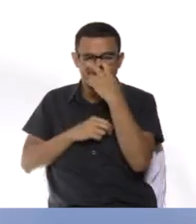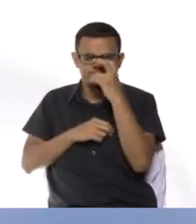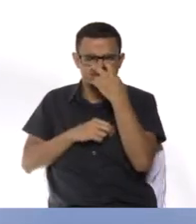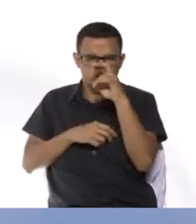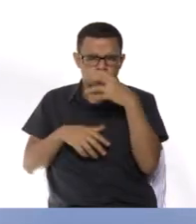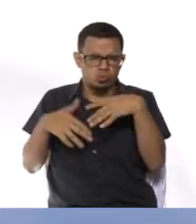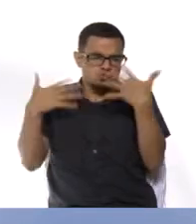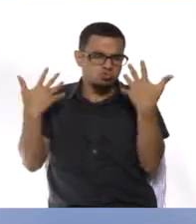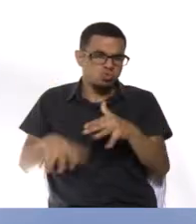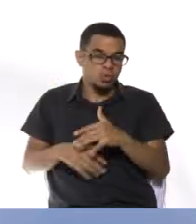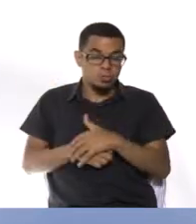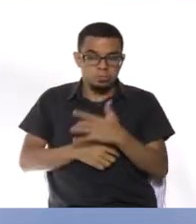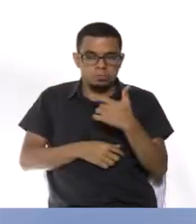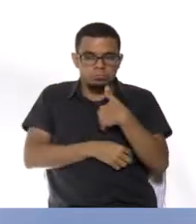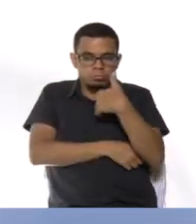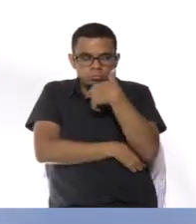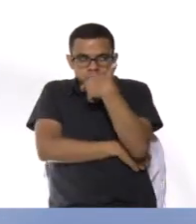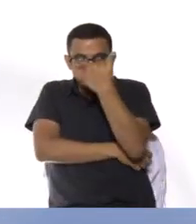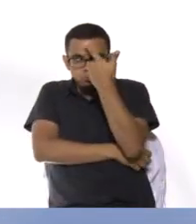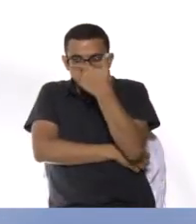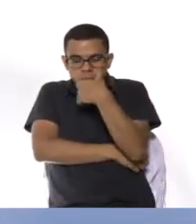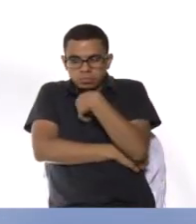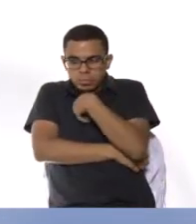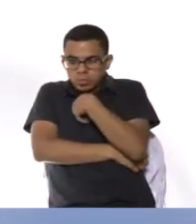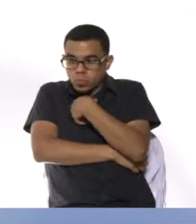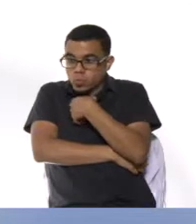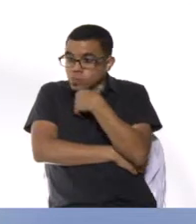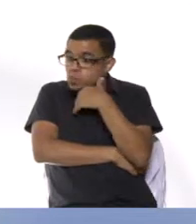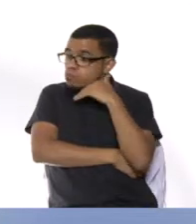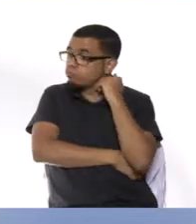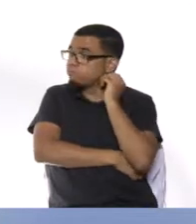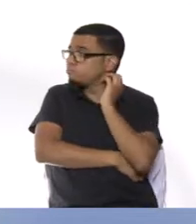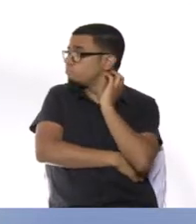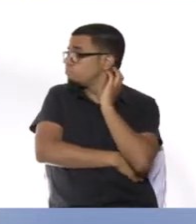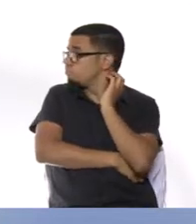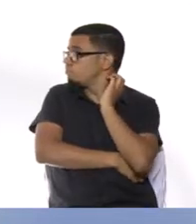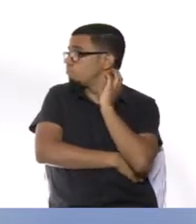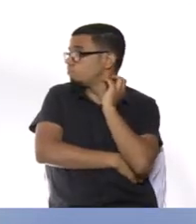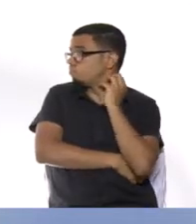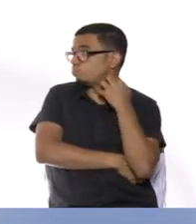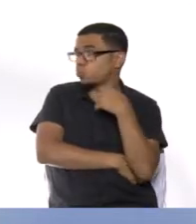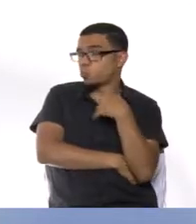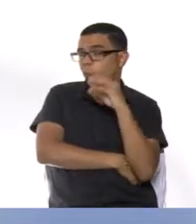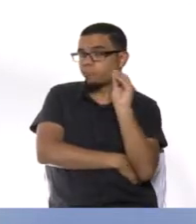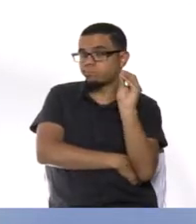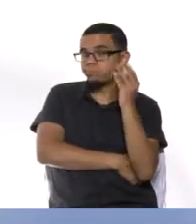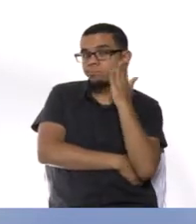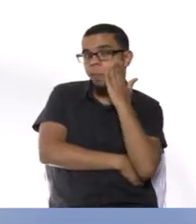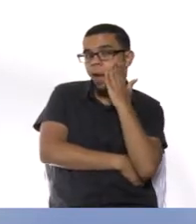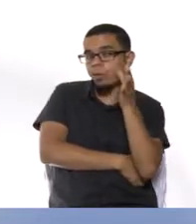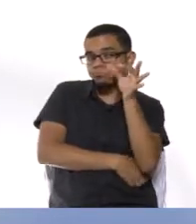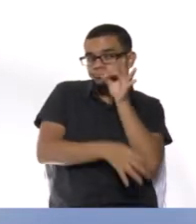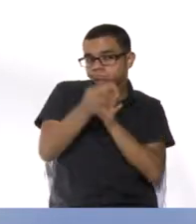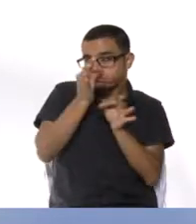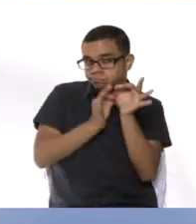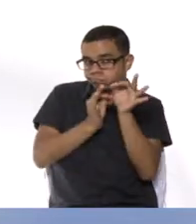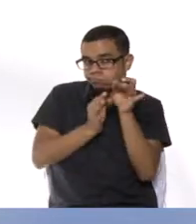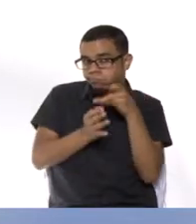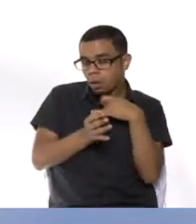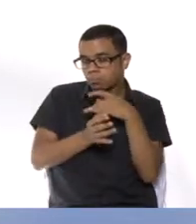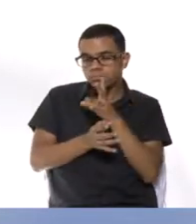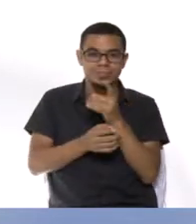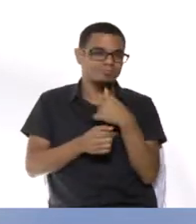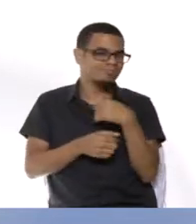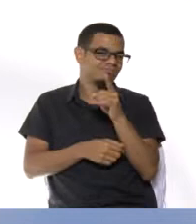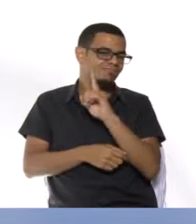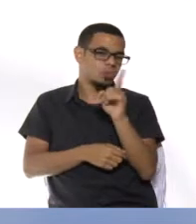de una manera o por pena o por timidez o por temor no le dicen a la mamá porque hay palabras que escuchan en la calle o